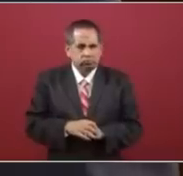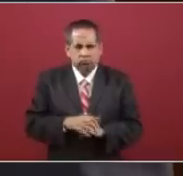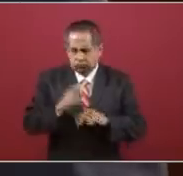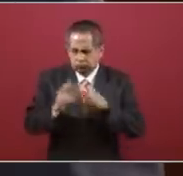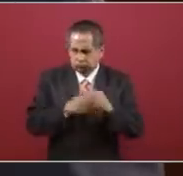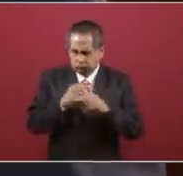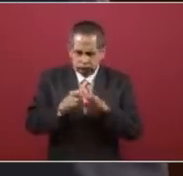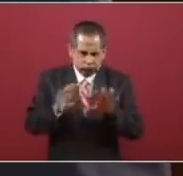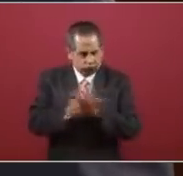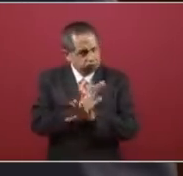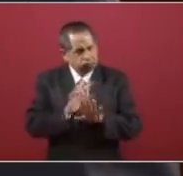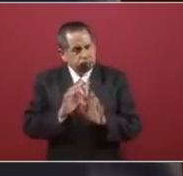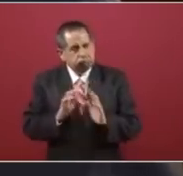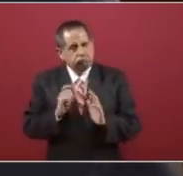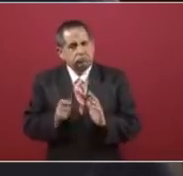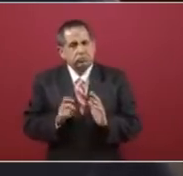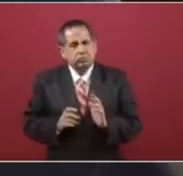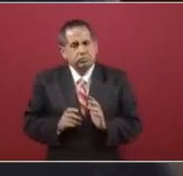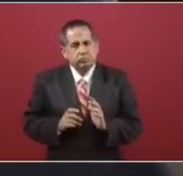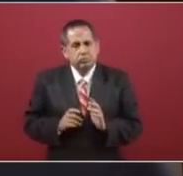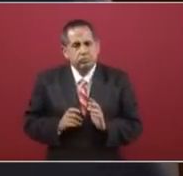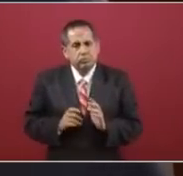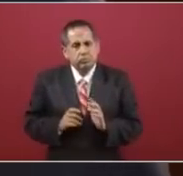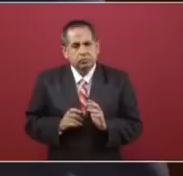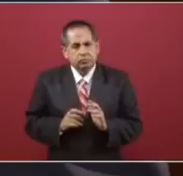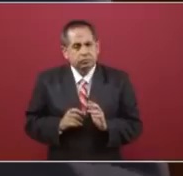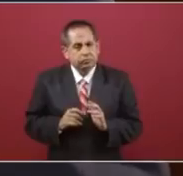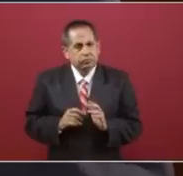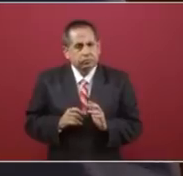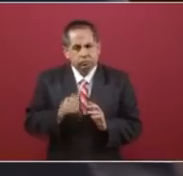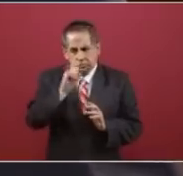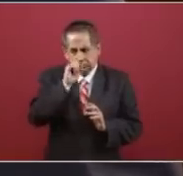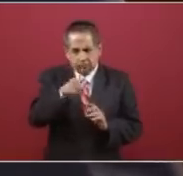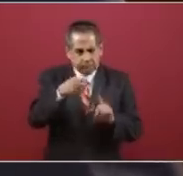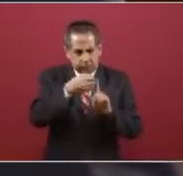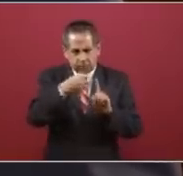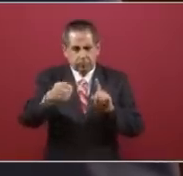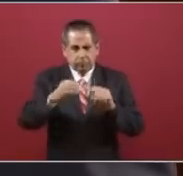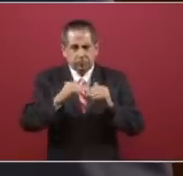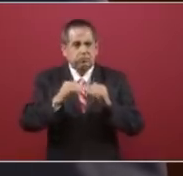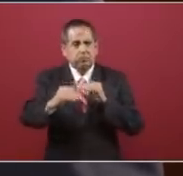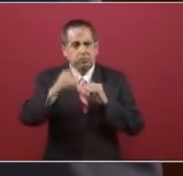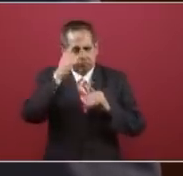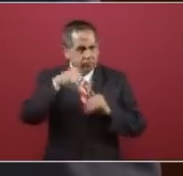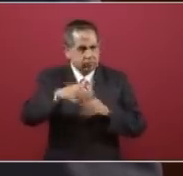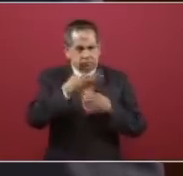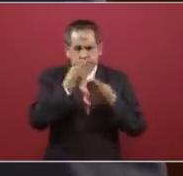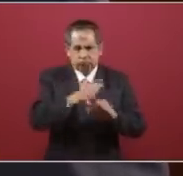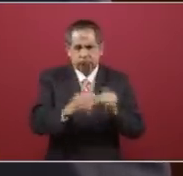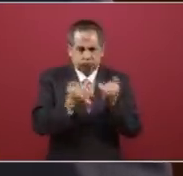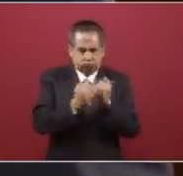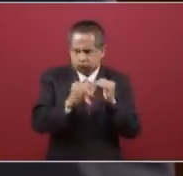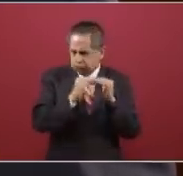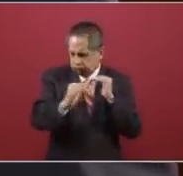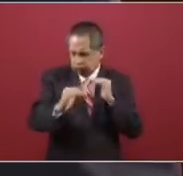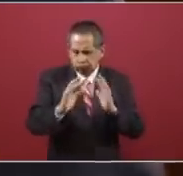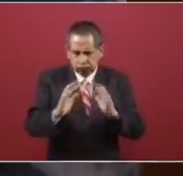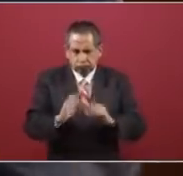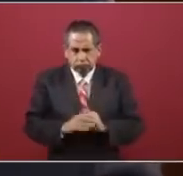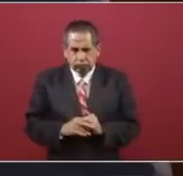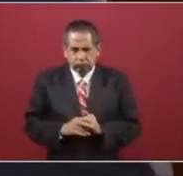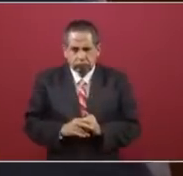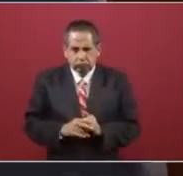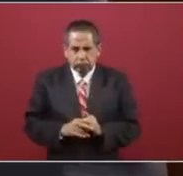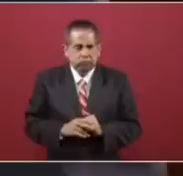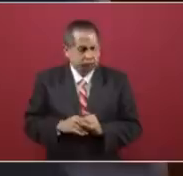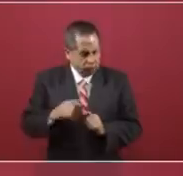mantener el mismo ordenamiento para el funcionamiento de los bancos. Hice ese